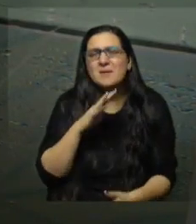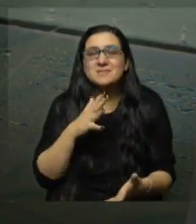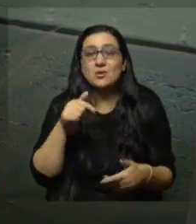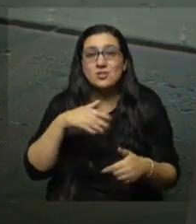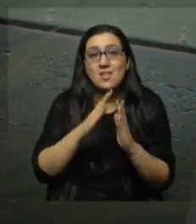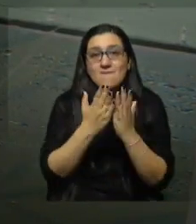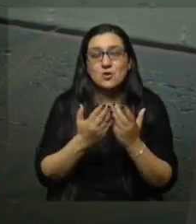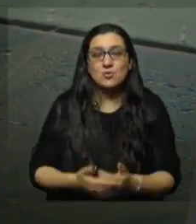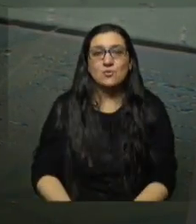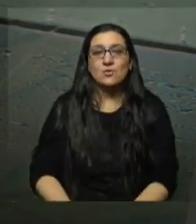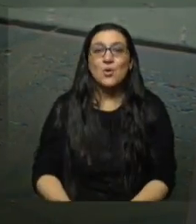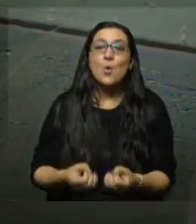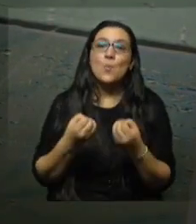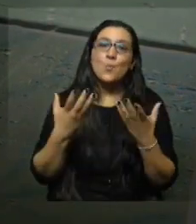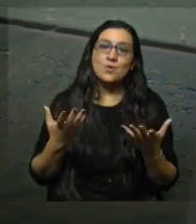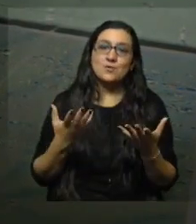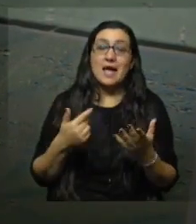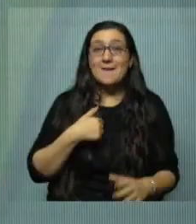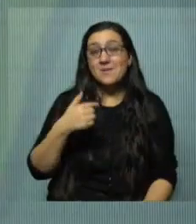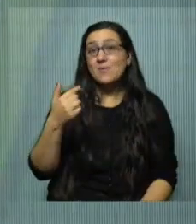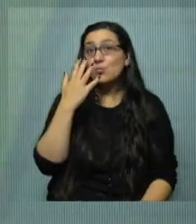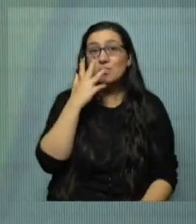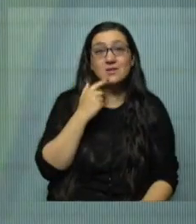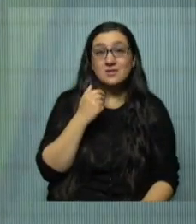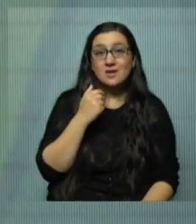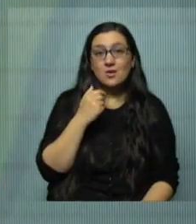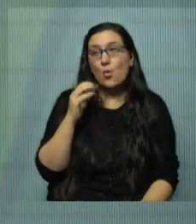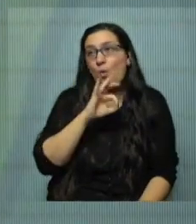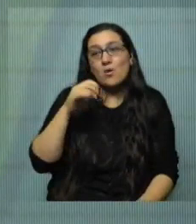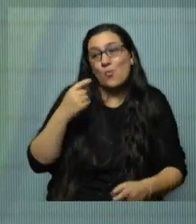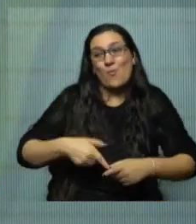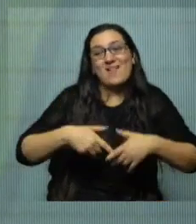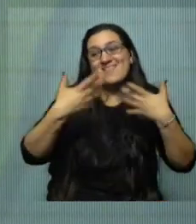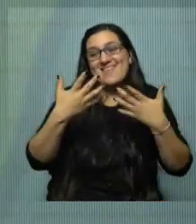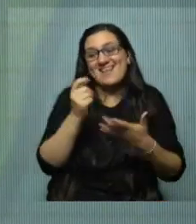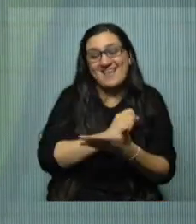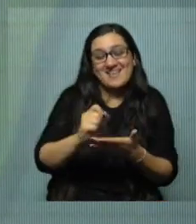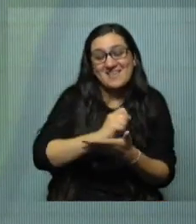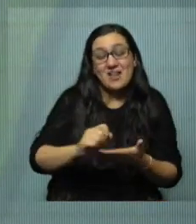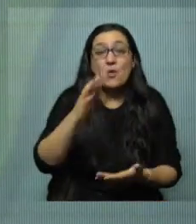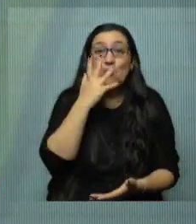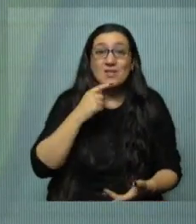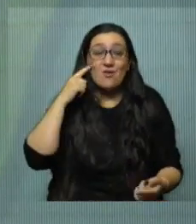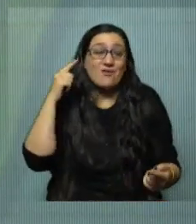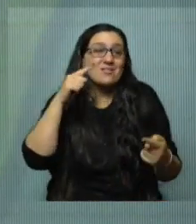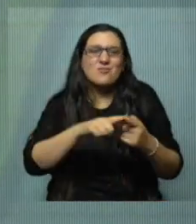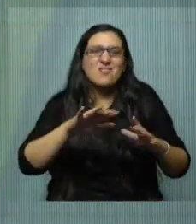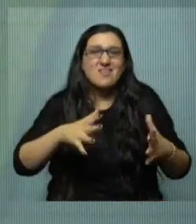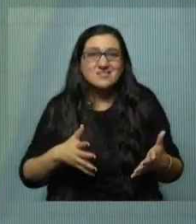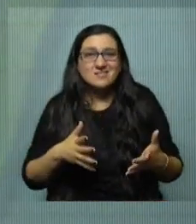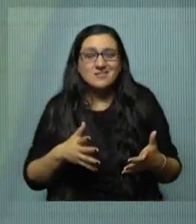libro? Y bueno, lo que me gustaría, o a cualquiera que escribe le gusta que pase cuando escribe, es que